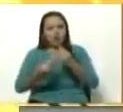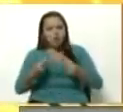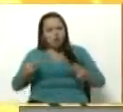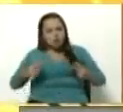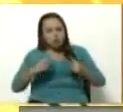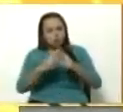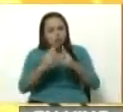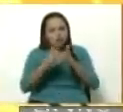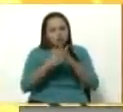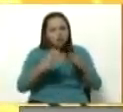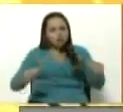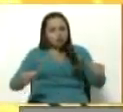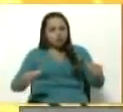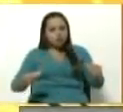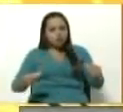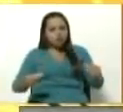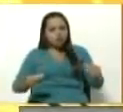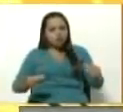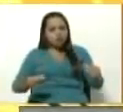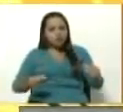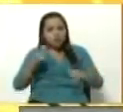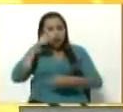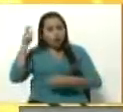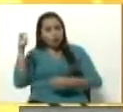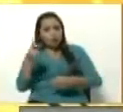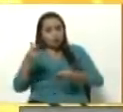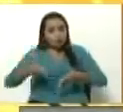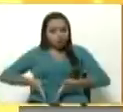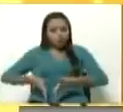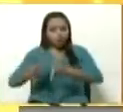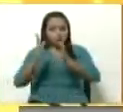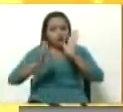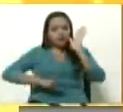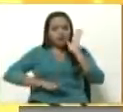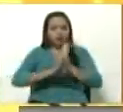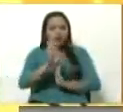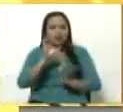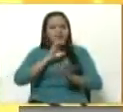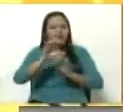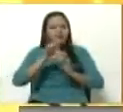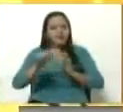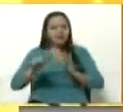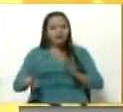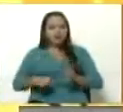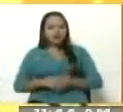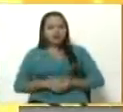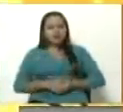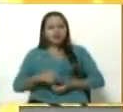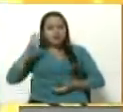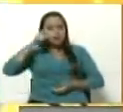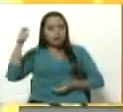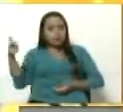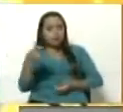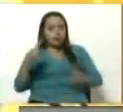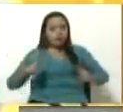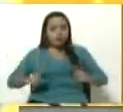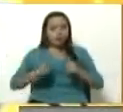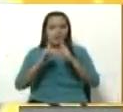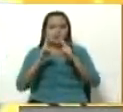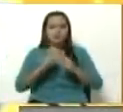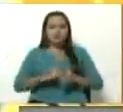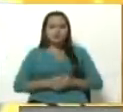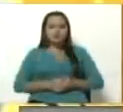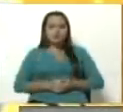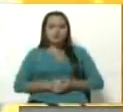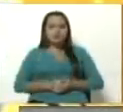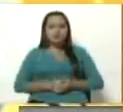todos para que Guárico asumiera el camino hacia el desarrollo estratégico. El Guárico de encuentro, que más